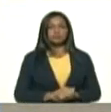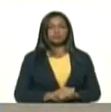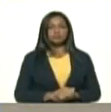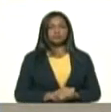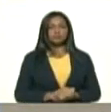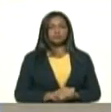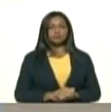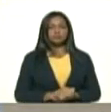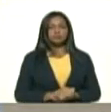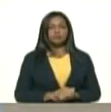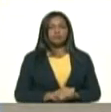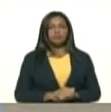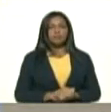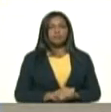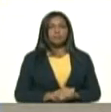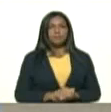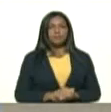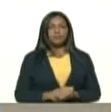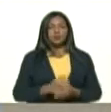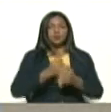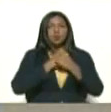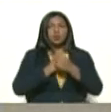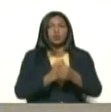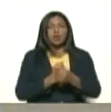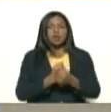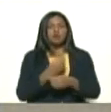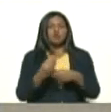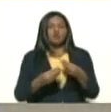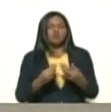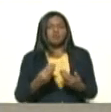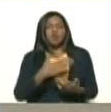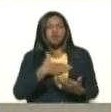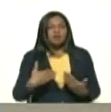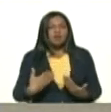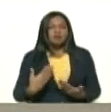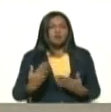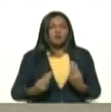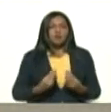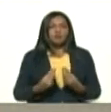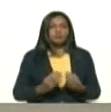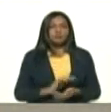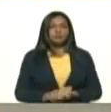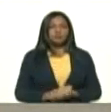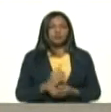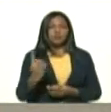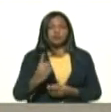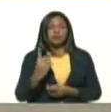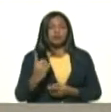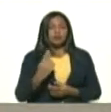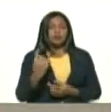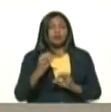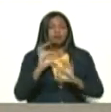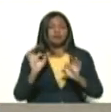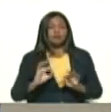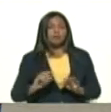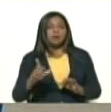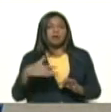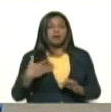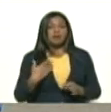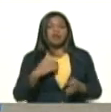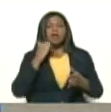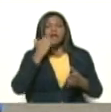¿Mm? ¿Lo quieren con hielo o sin hielo? Es lo único que falta preguntarlo, ¿con hielo o sin